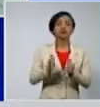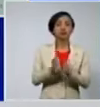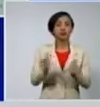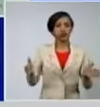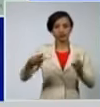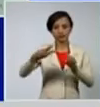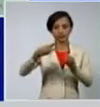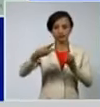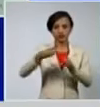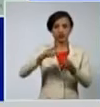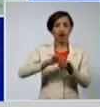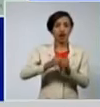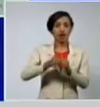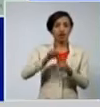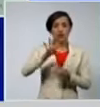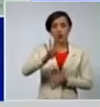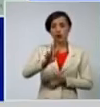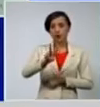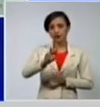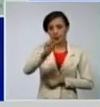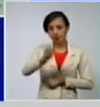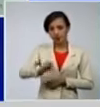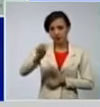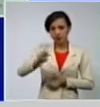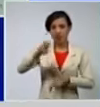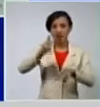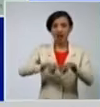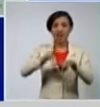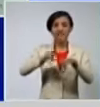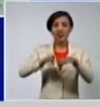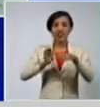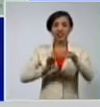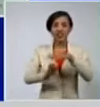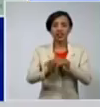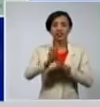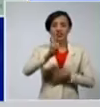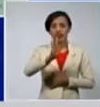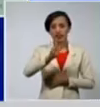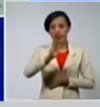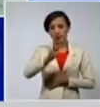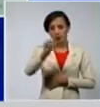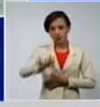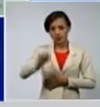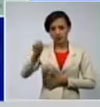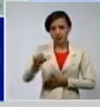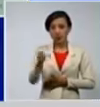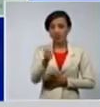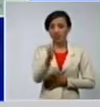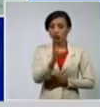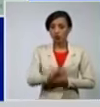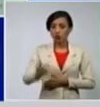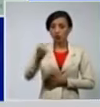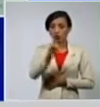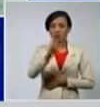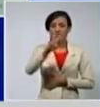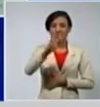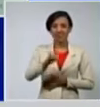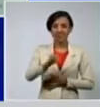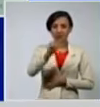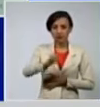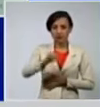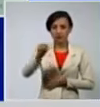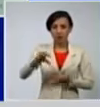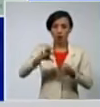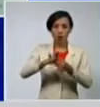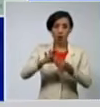Naranjo 42, Habana del Este 32, 10 de octubre 30,